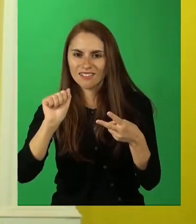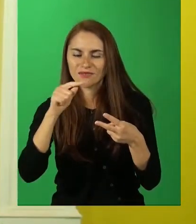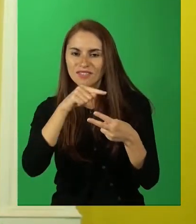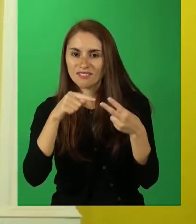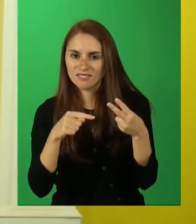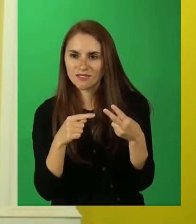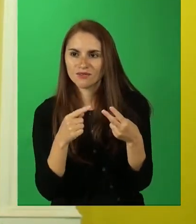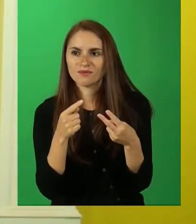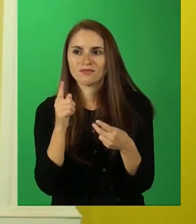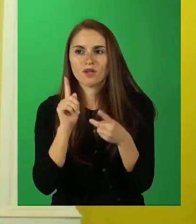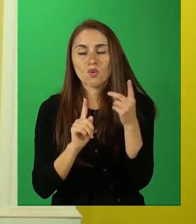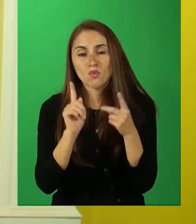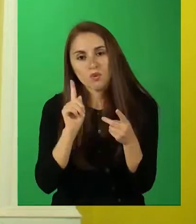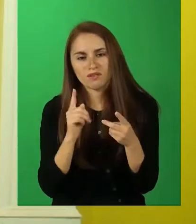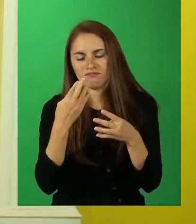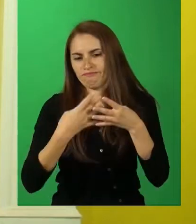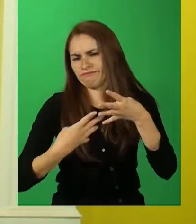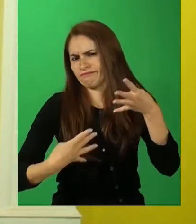especias.